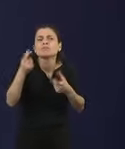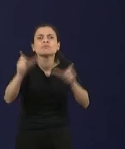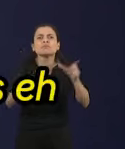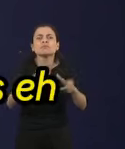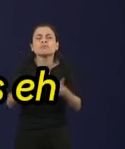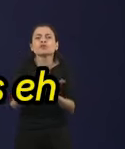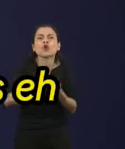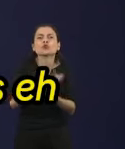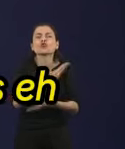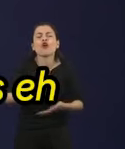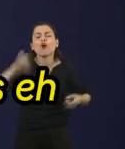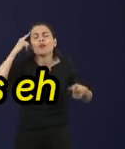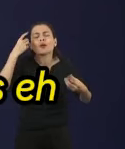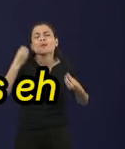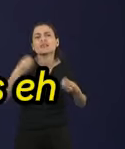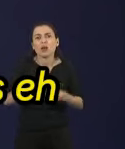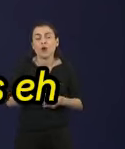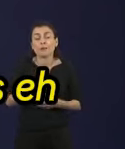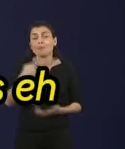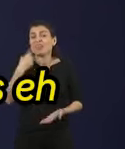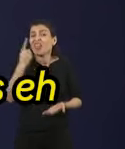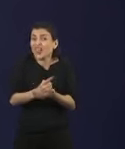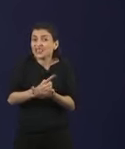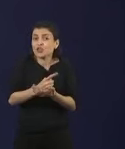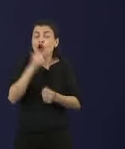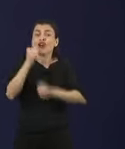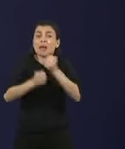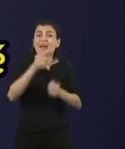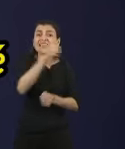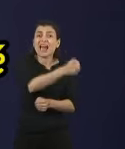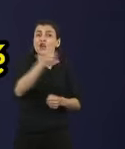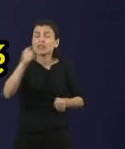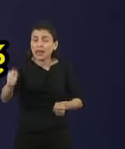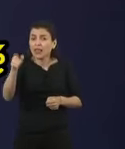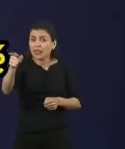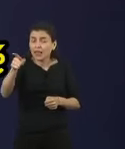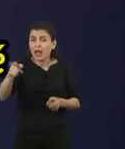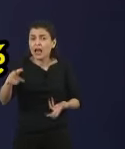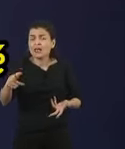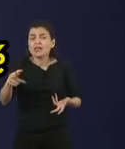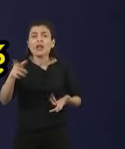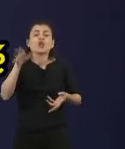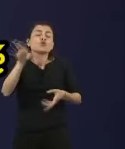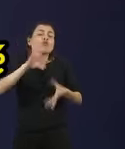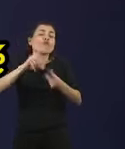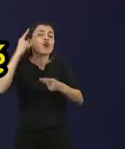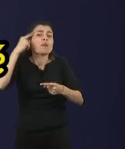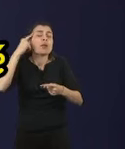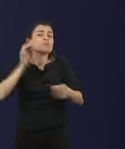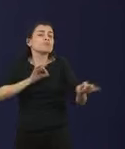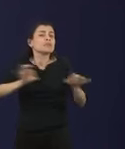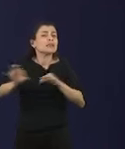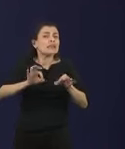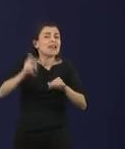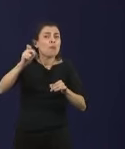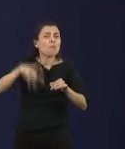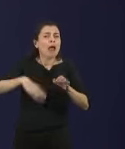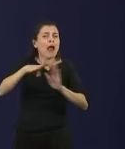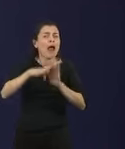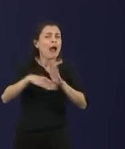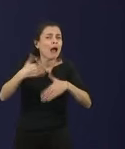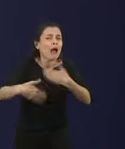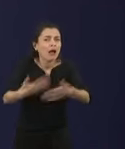supuesto que la decisión de los líneas argentinas eh en términos estratégicos y en términos